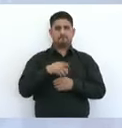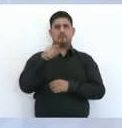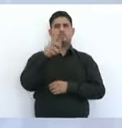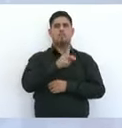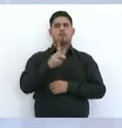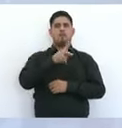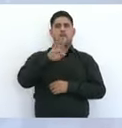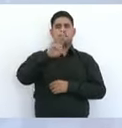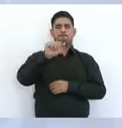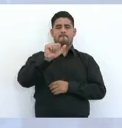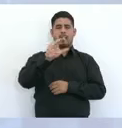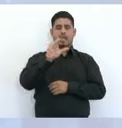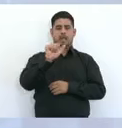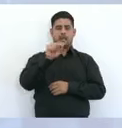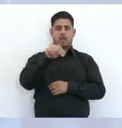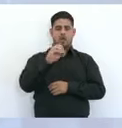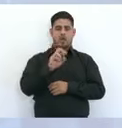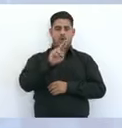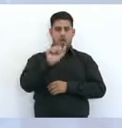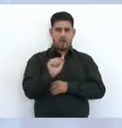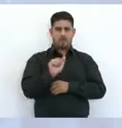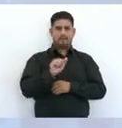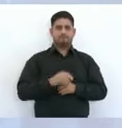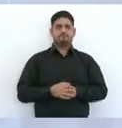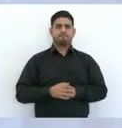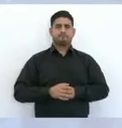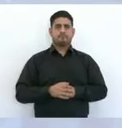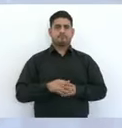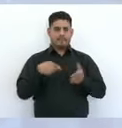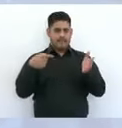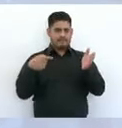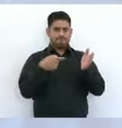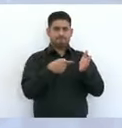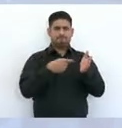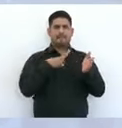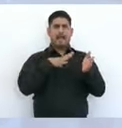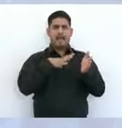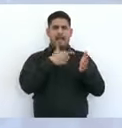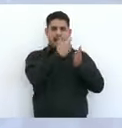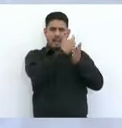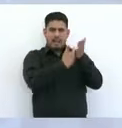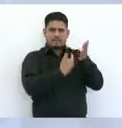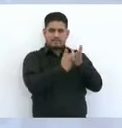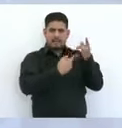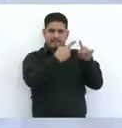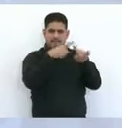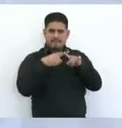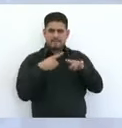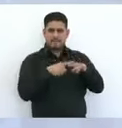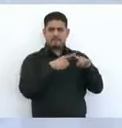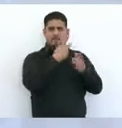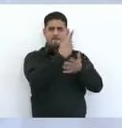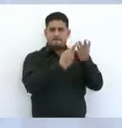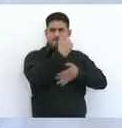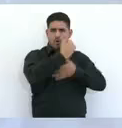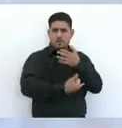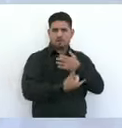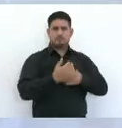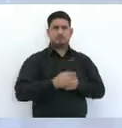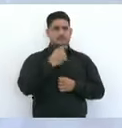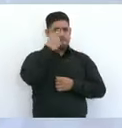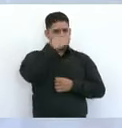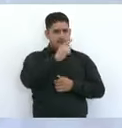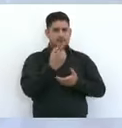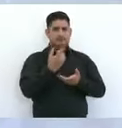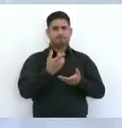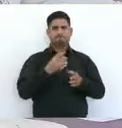Bacanora y viene aquí un inventario de obras, presidente, el